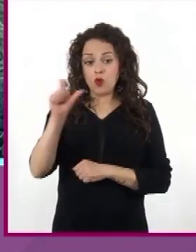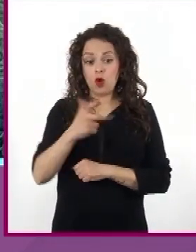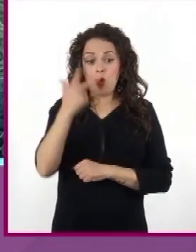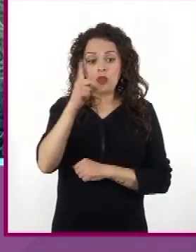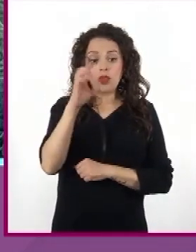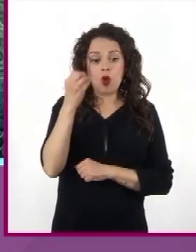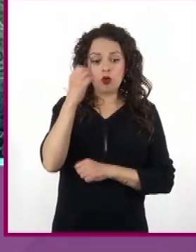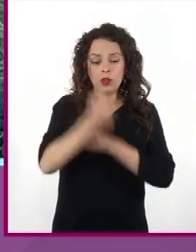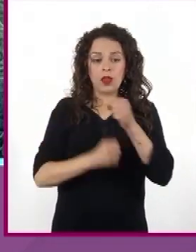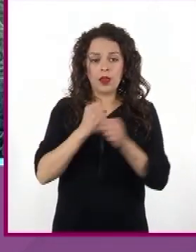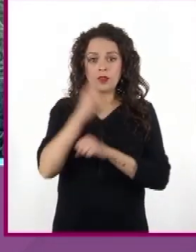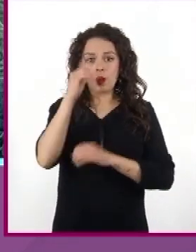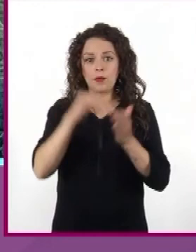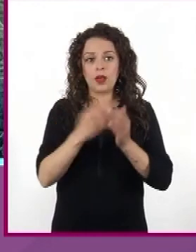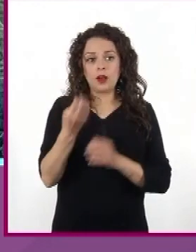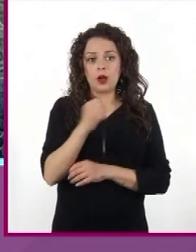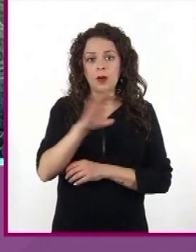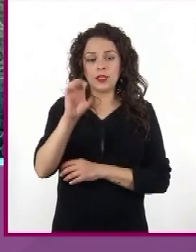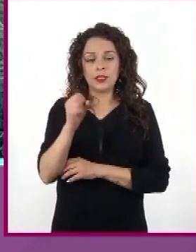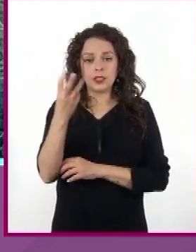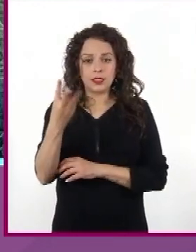de 1963.